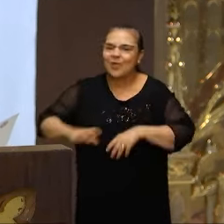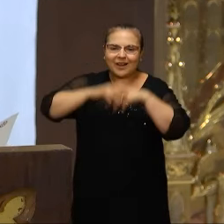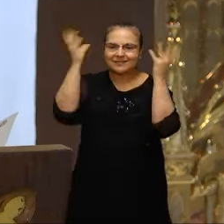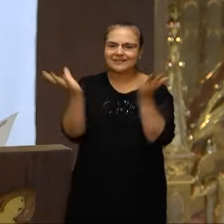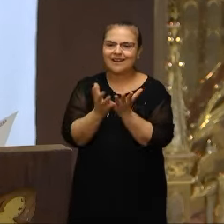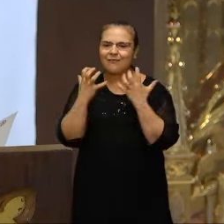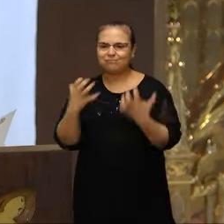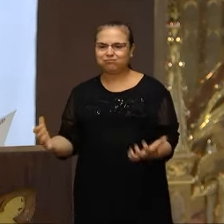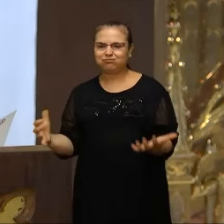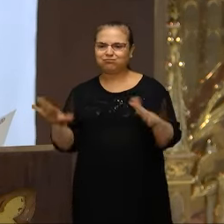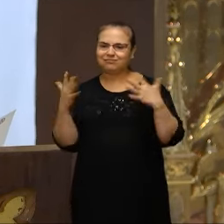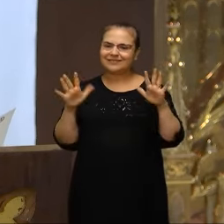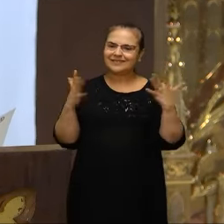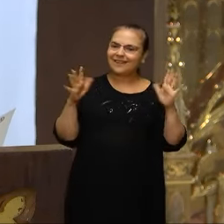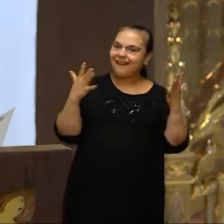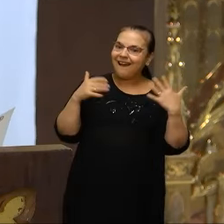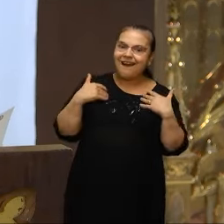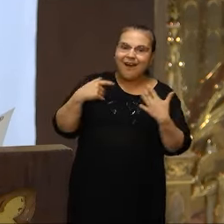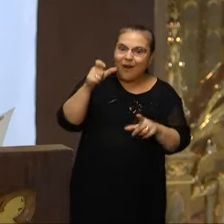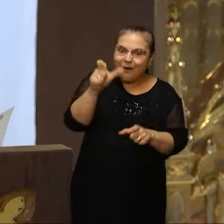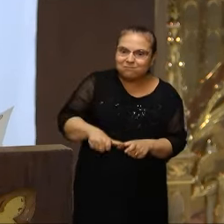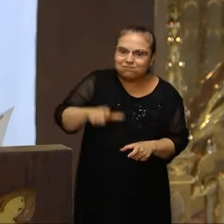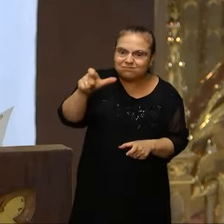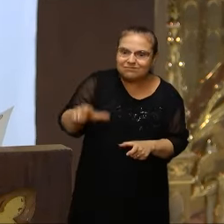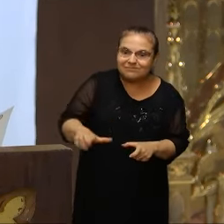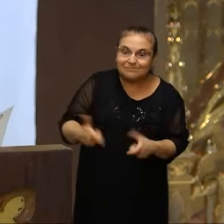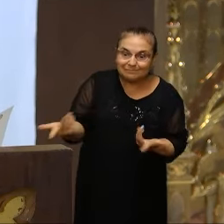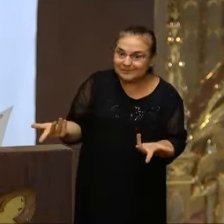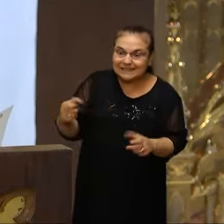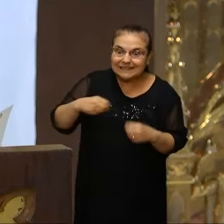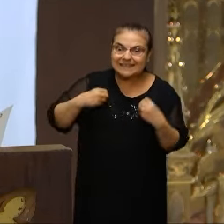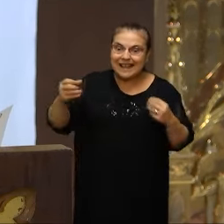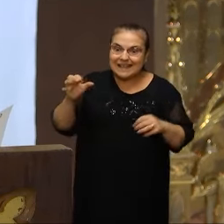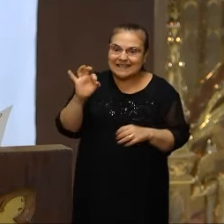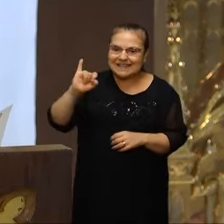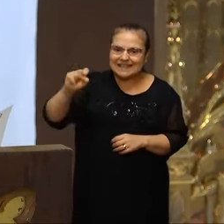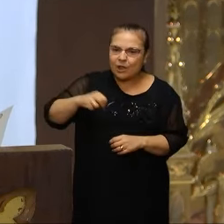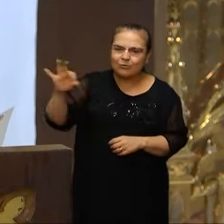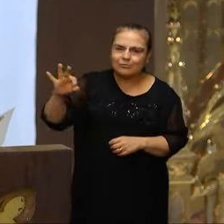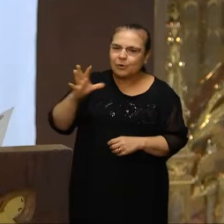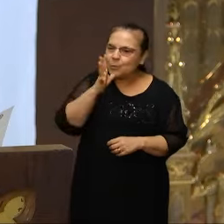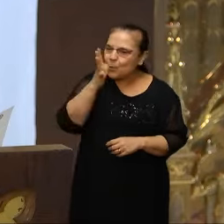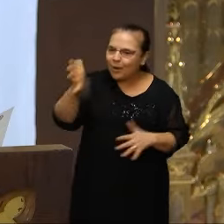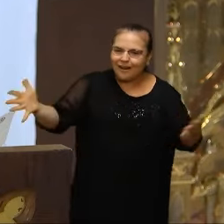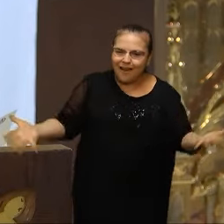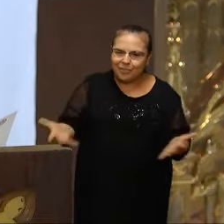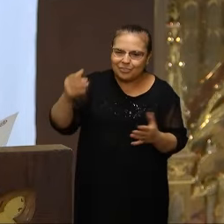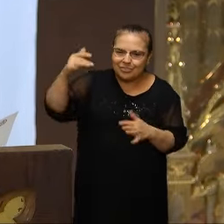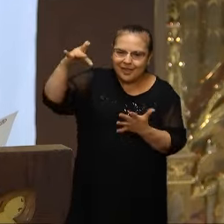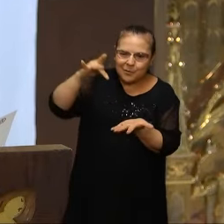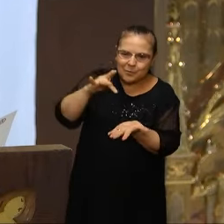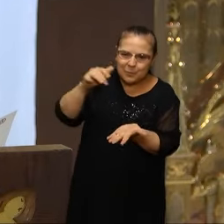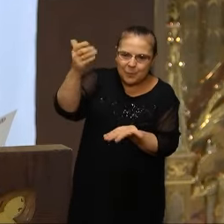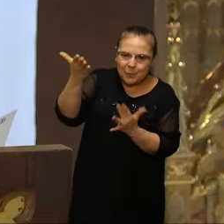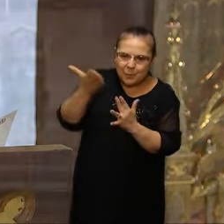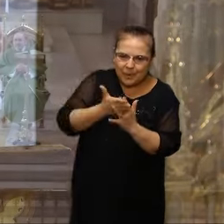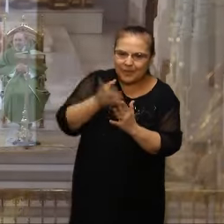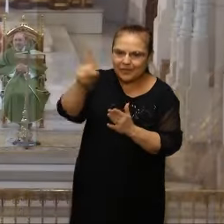Gritad jubilosos, habitantes de Sión, porque es grande en medio de ti el Santo de